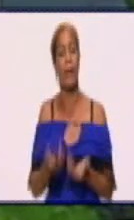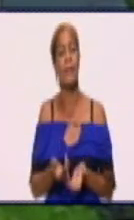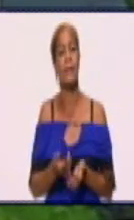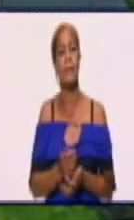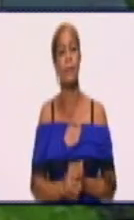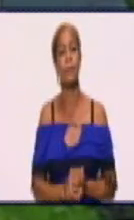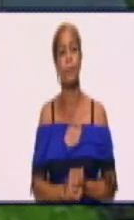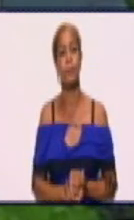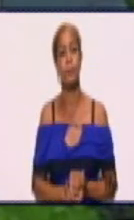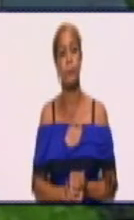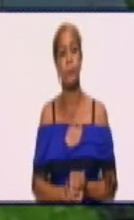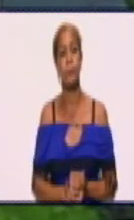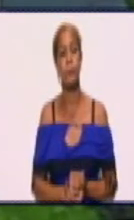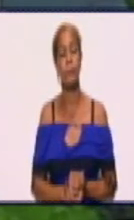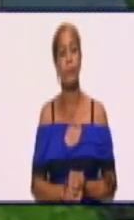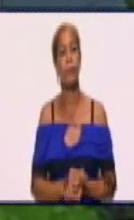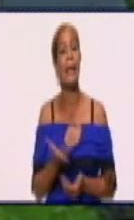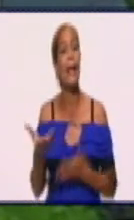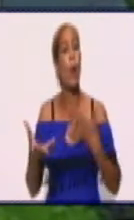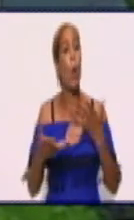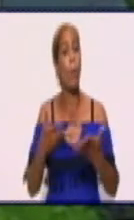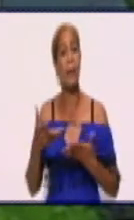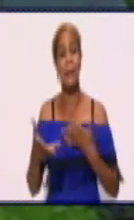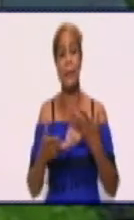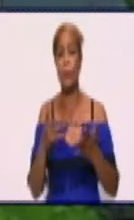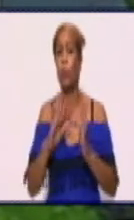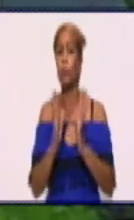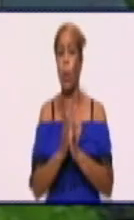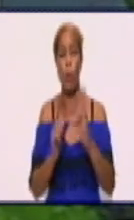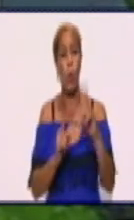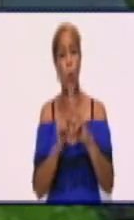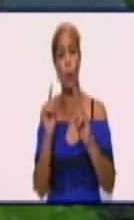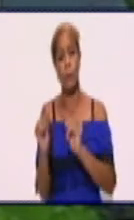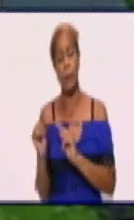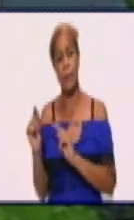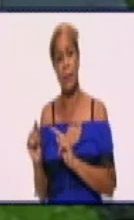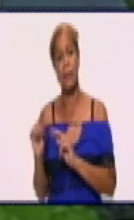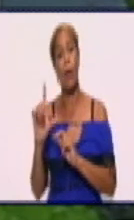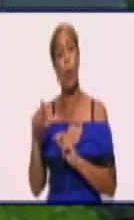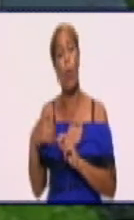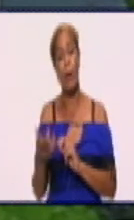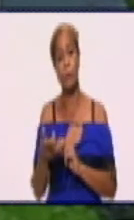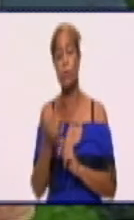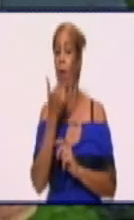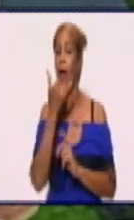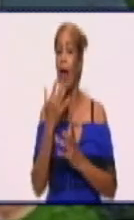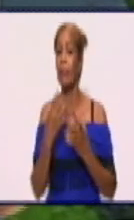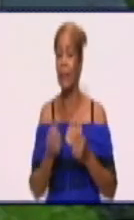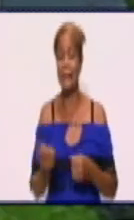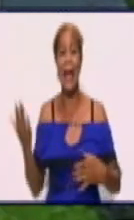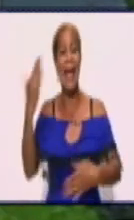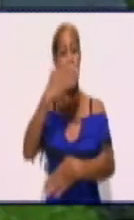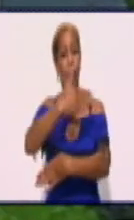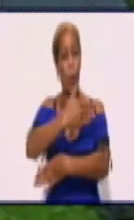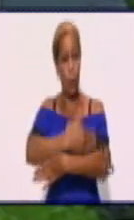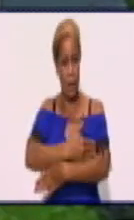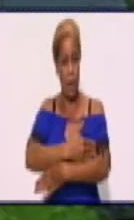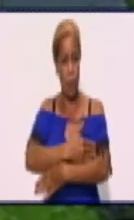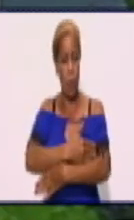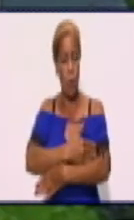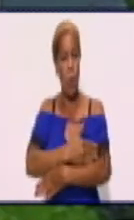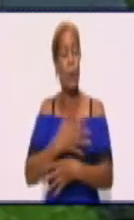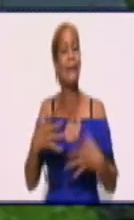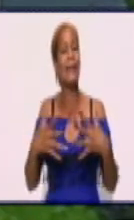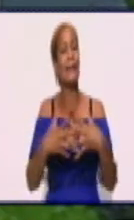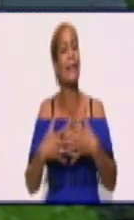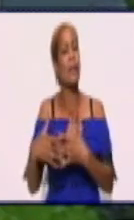es compartir con los televidentes cuánto afecta el bloqueo de Estados Unidos a esta empresa y